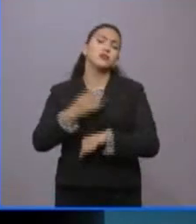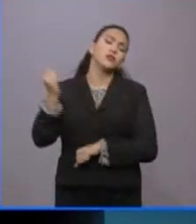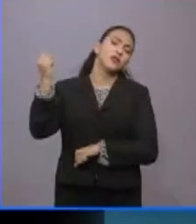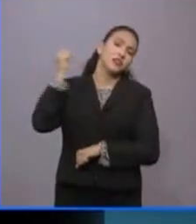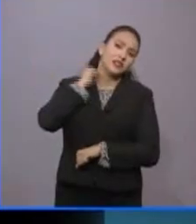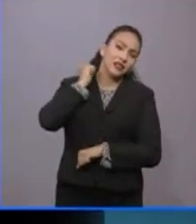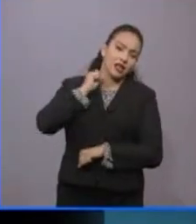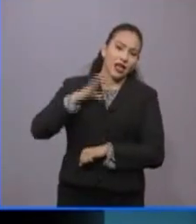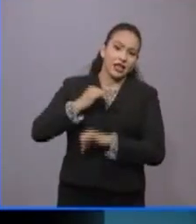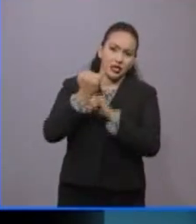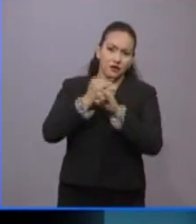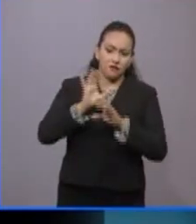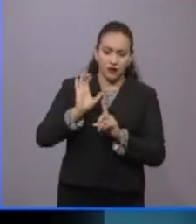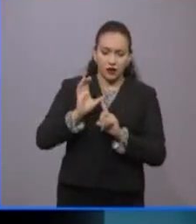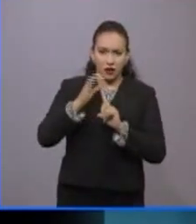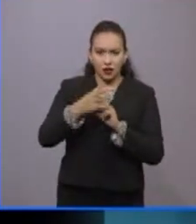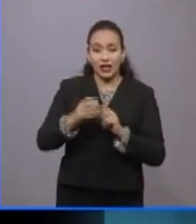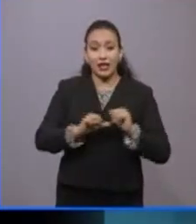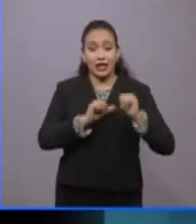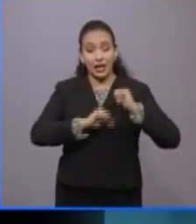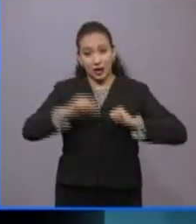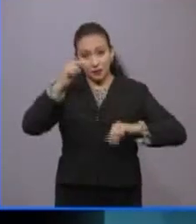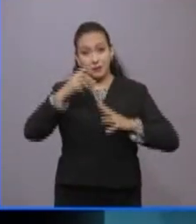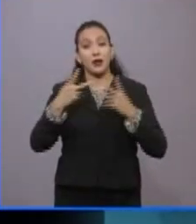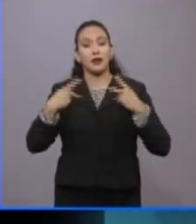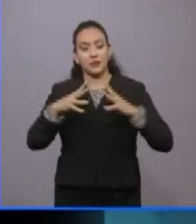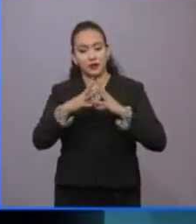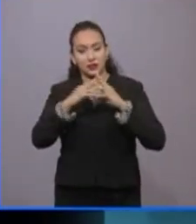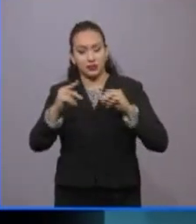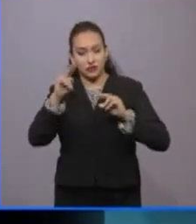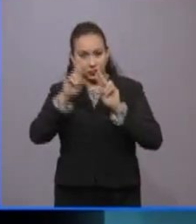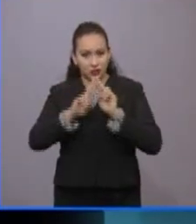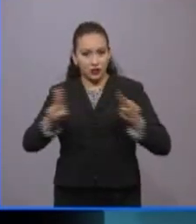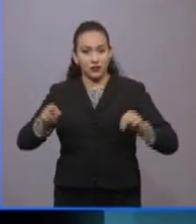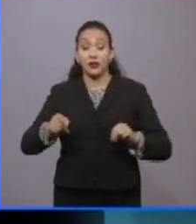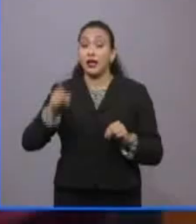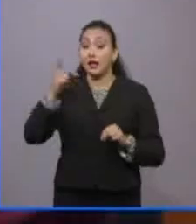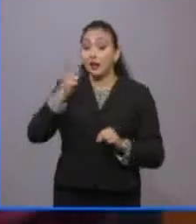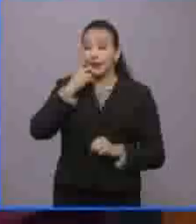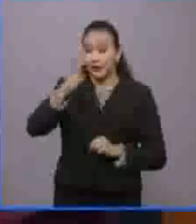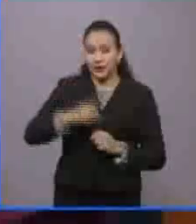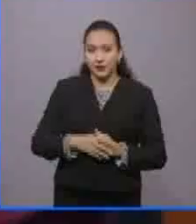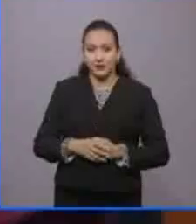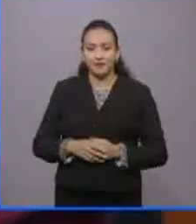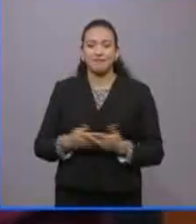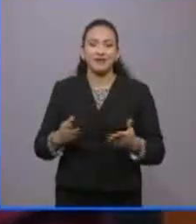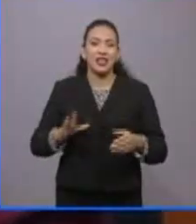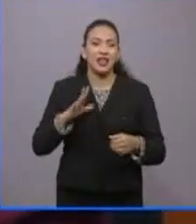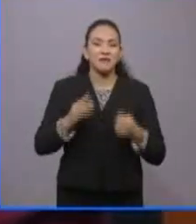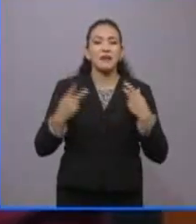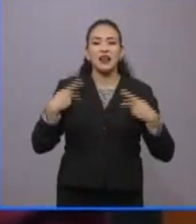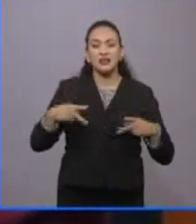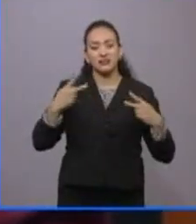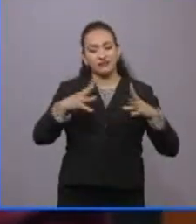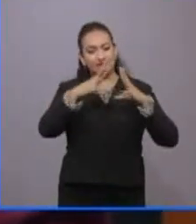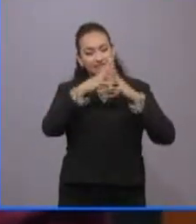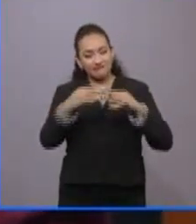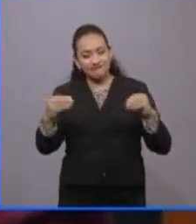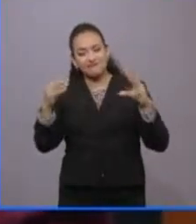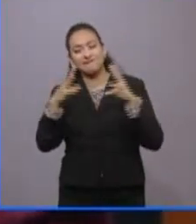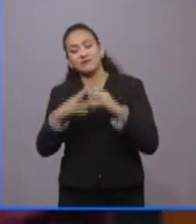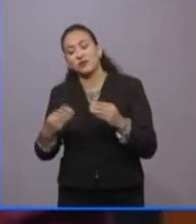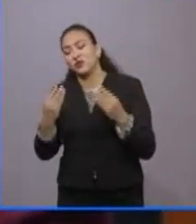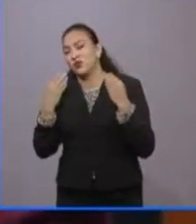este informe del Comité contra la Desaparición Forzada de la ONU, el cual señaló que debido a la crisis de desapariciones en nuestro país, que